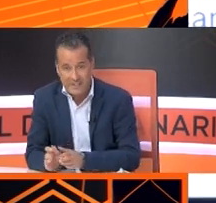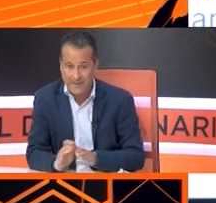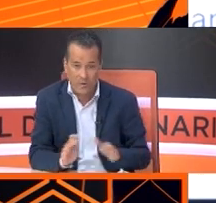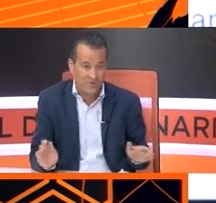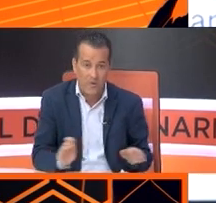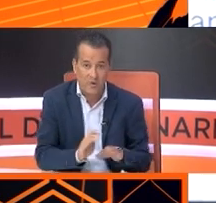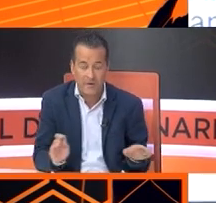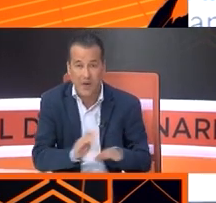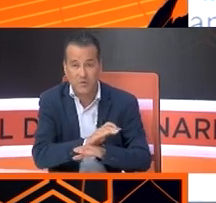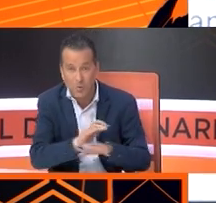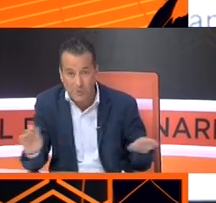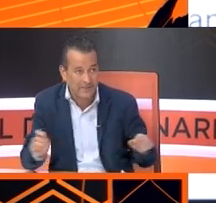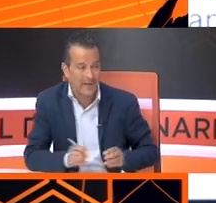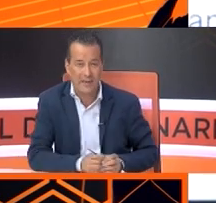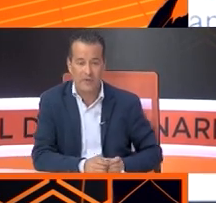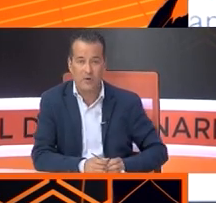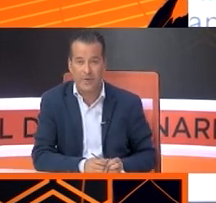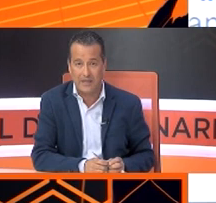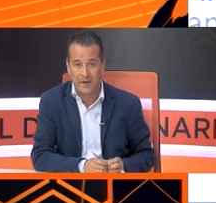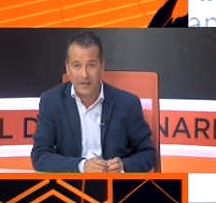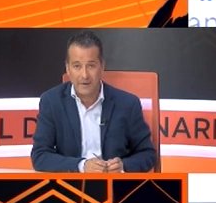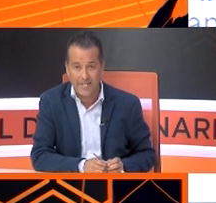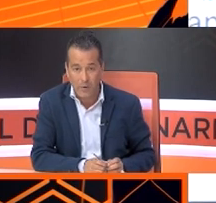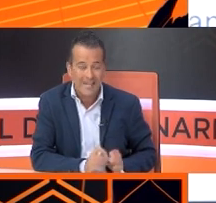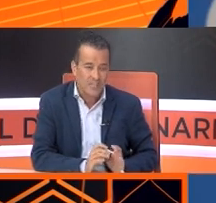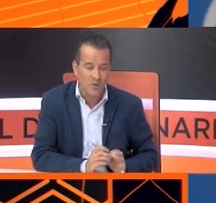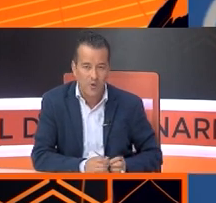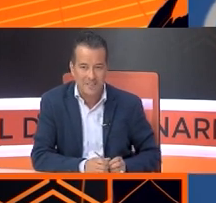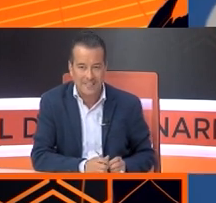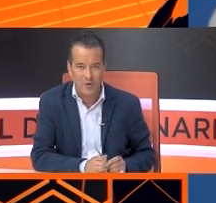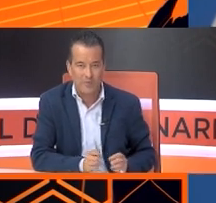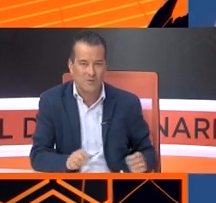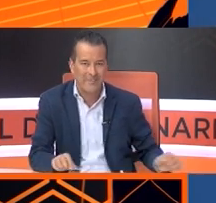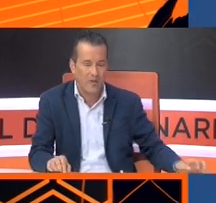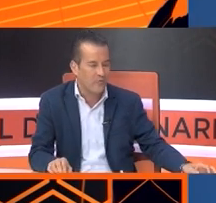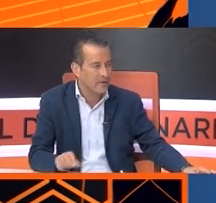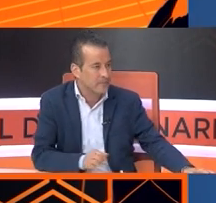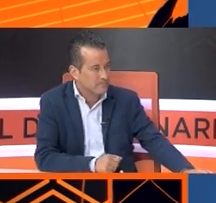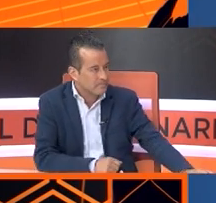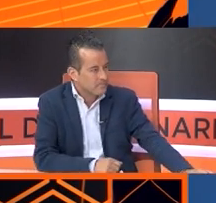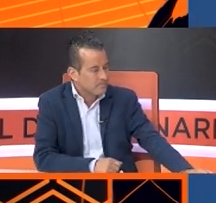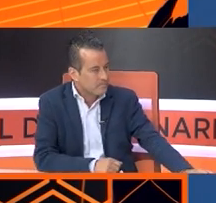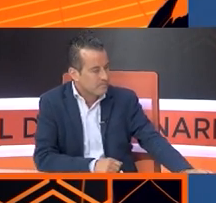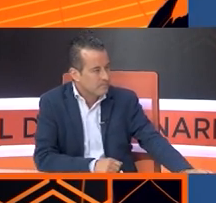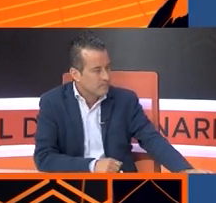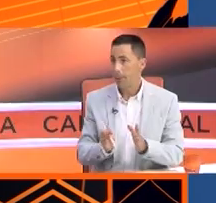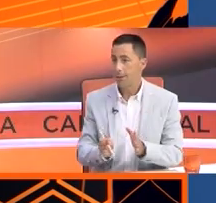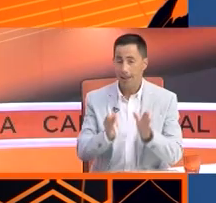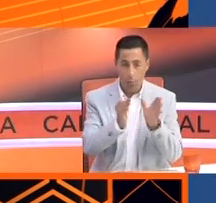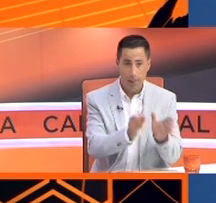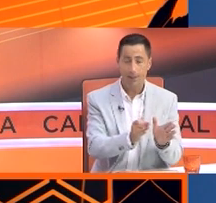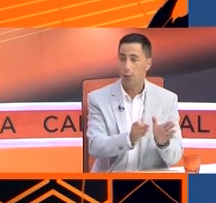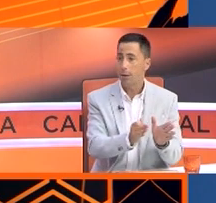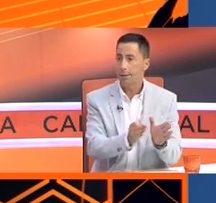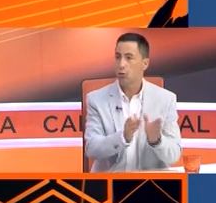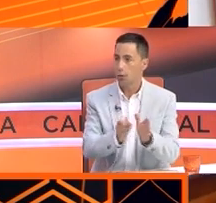la fecha desconocemos, no sabemos absolutamente nada de la figura de Rebeca Paniagua. Yo tengo la sensación que de momento la tienen escondida. La tienen escondida, no ha hablado públicamente